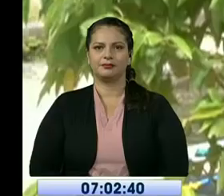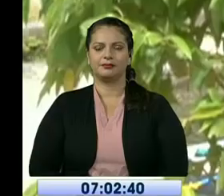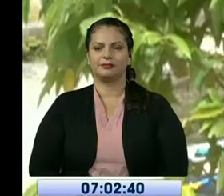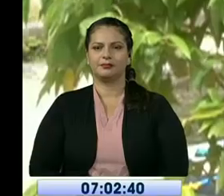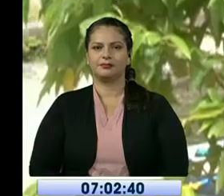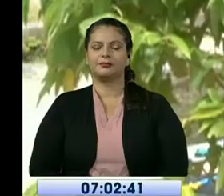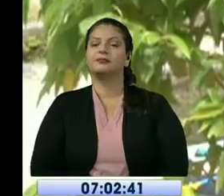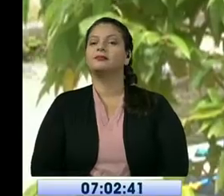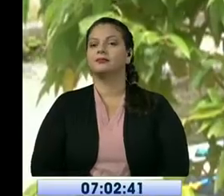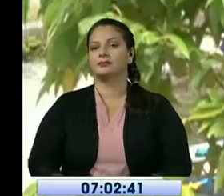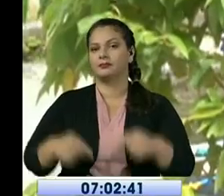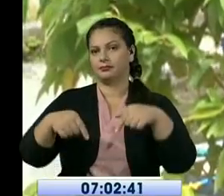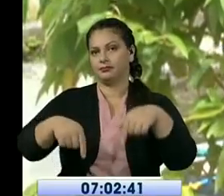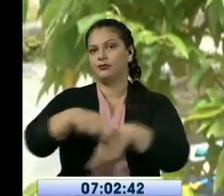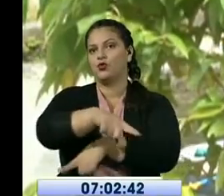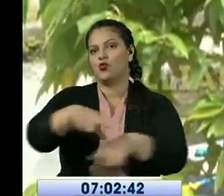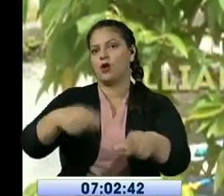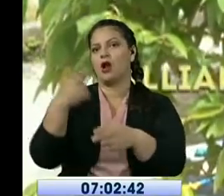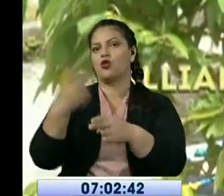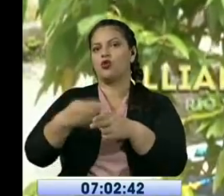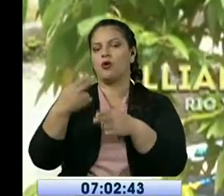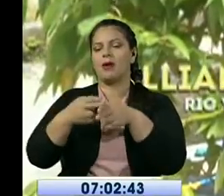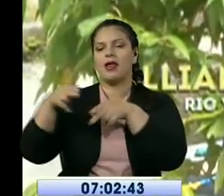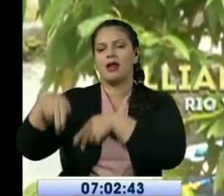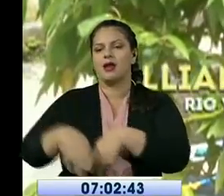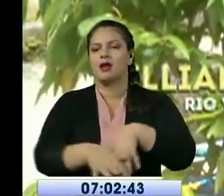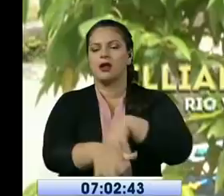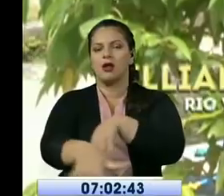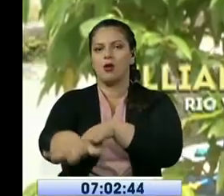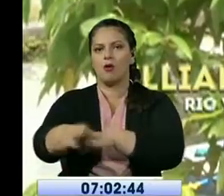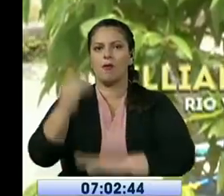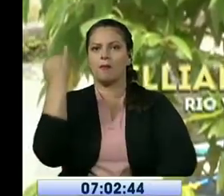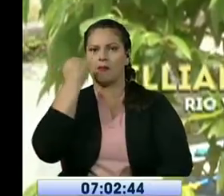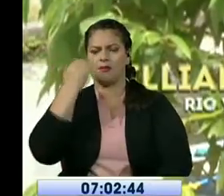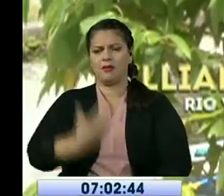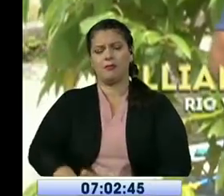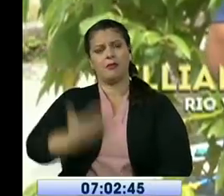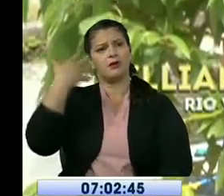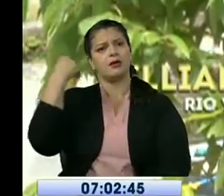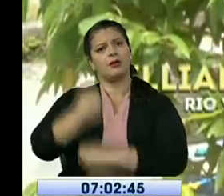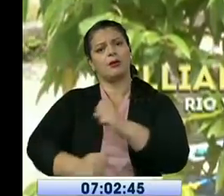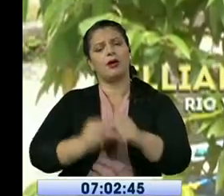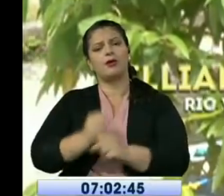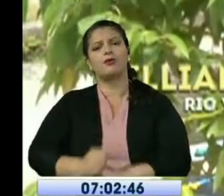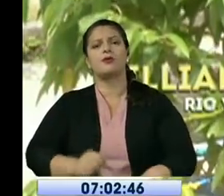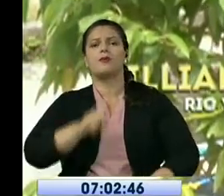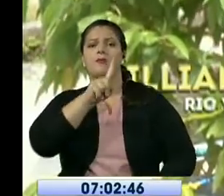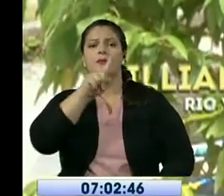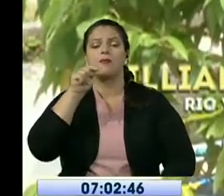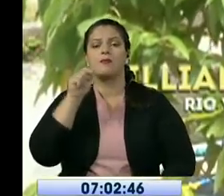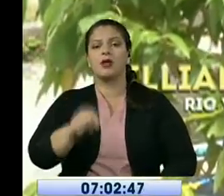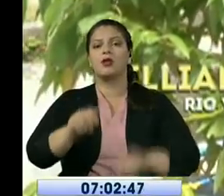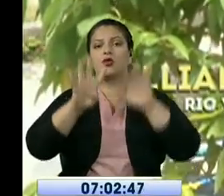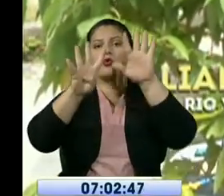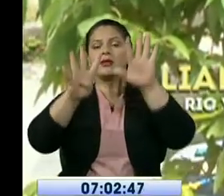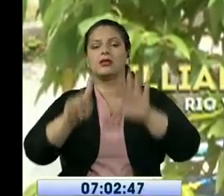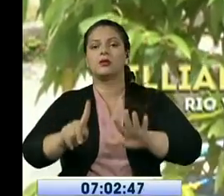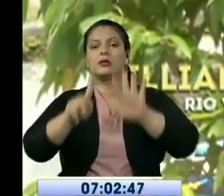Río Verde. Río Verde fue fundada en el año de 1961. El 11 de